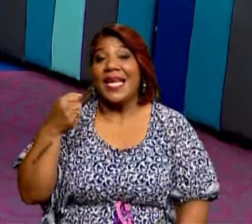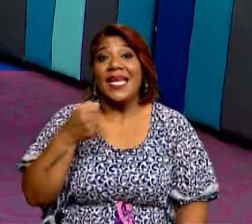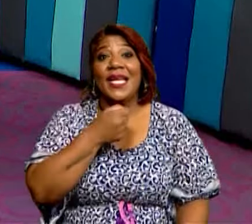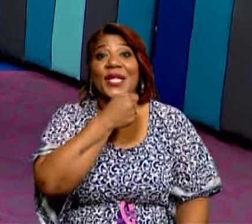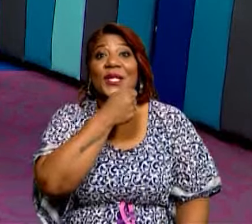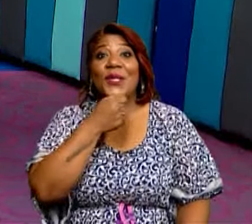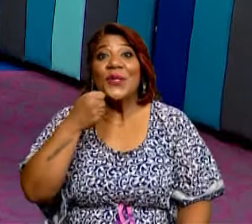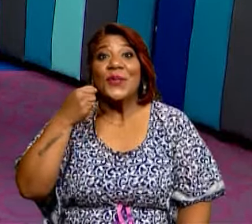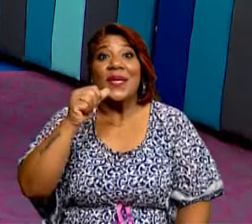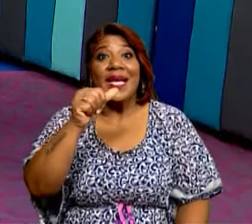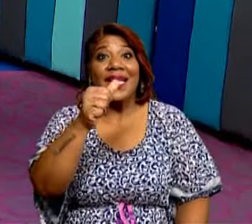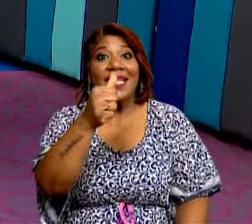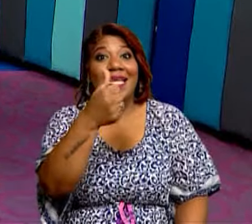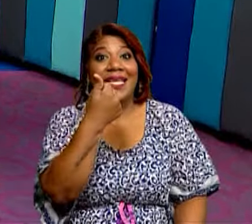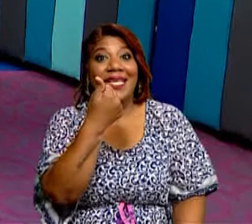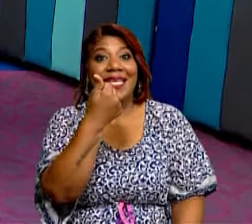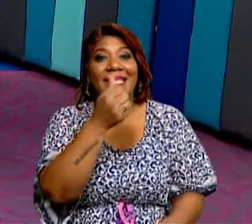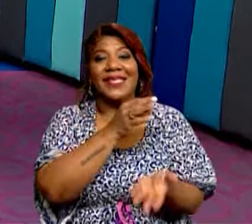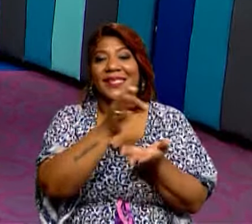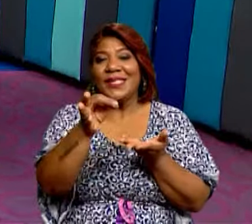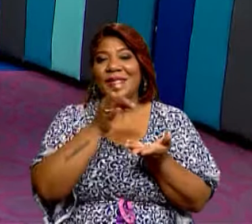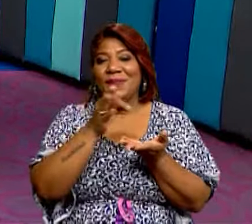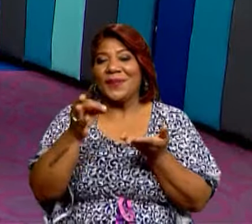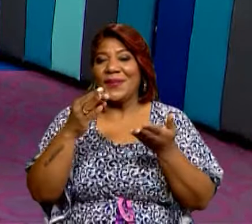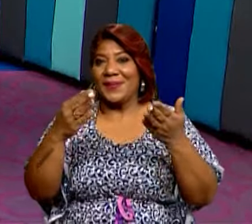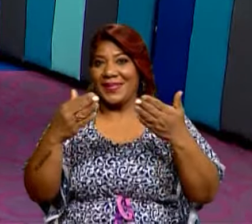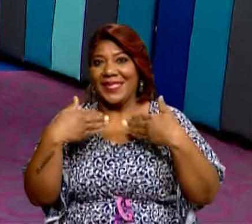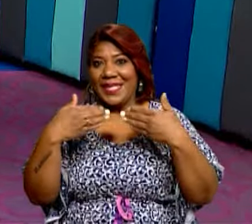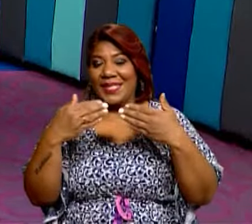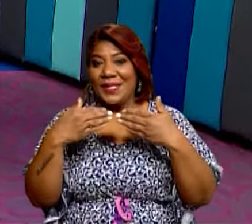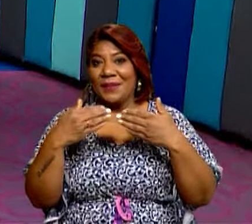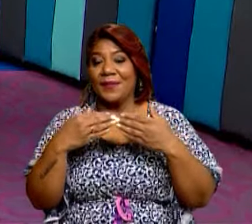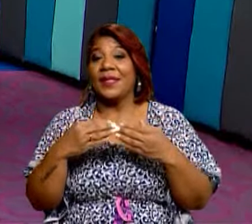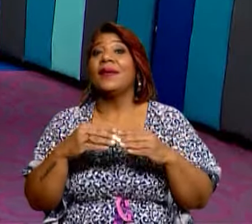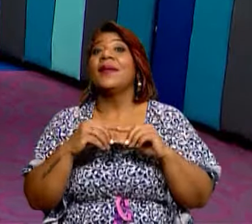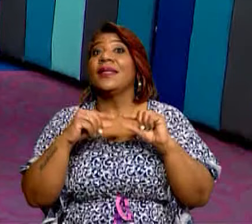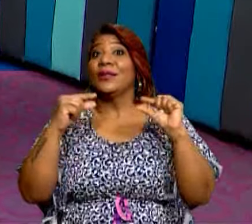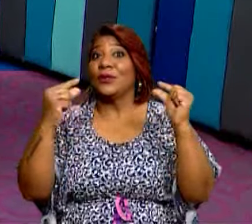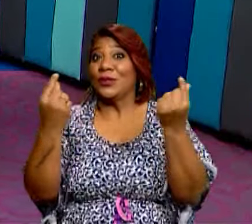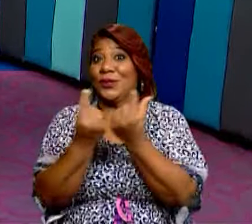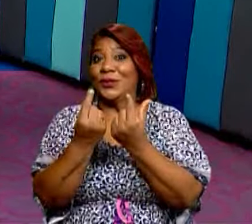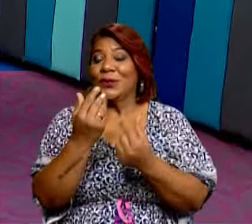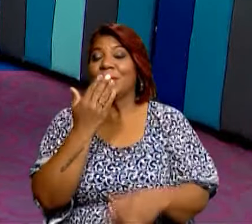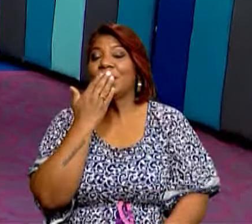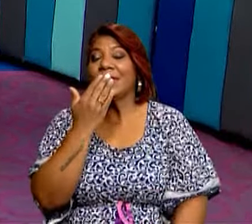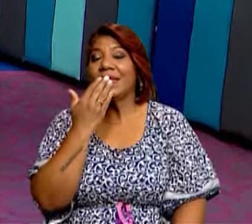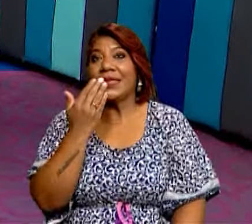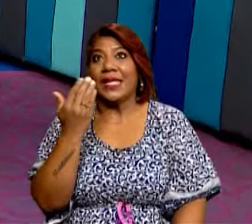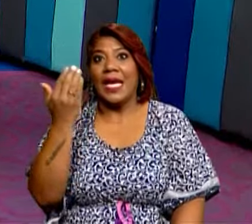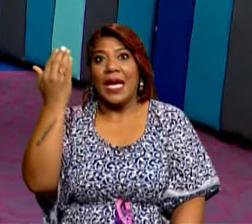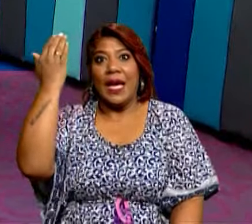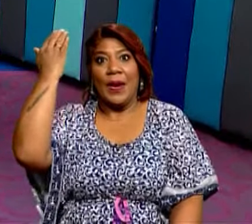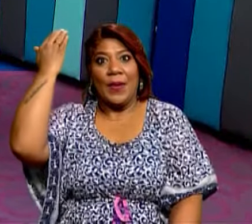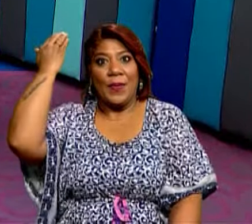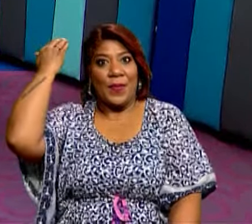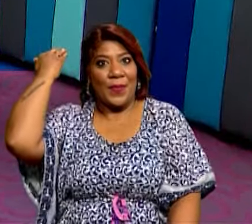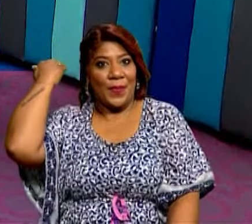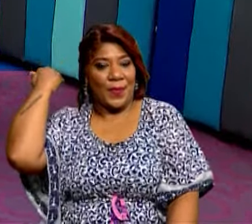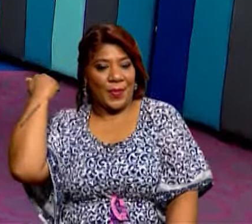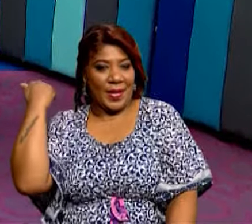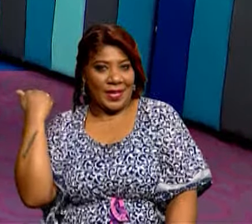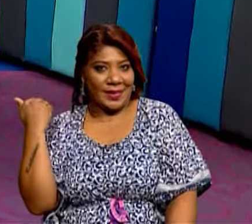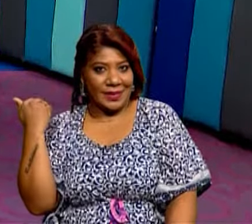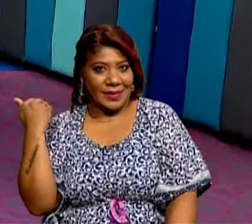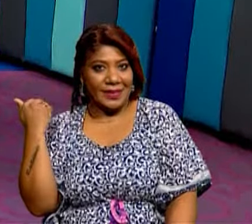10 provincias de nuestro Panamá y sus comarcas. En tiempos muy, cuando